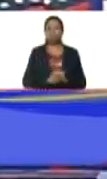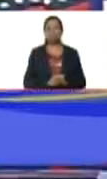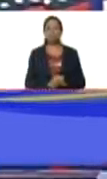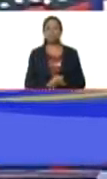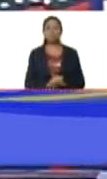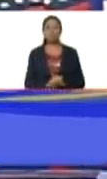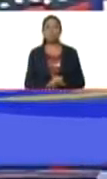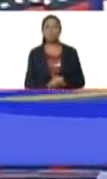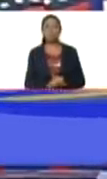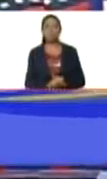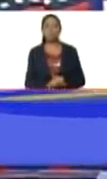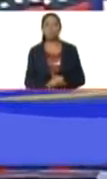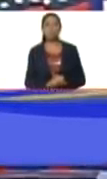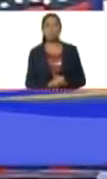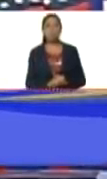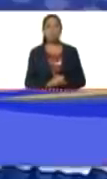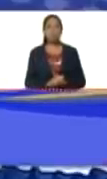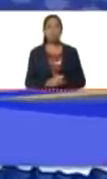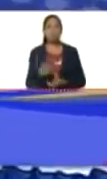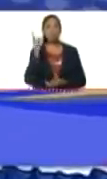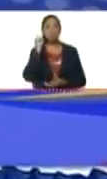Mara Ruiz León, Mara.